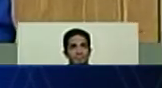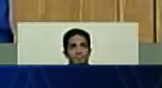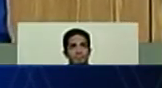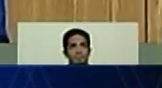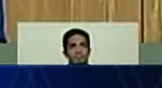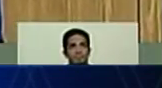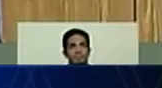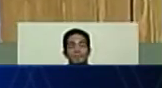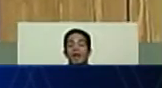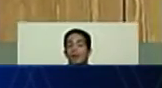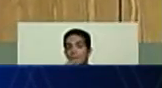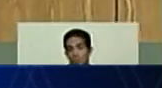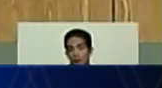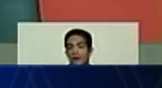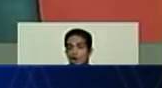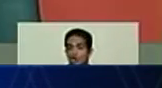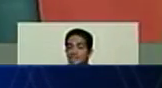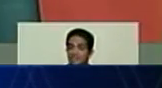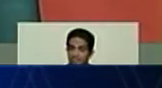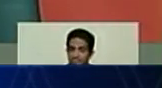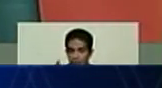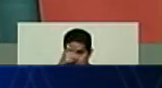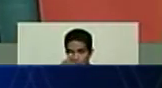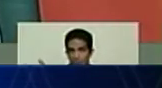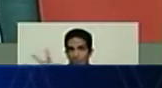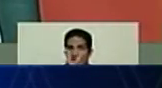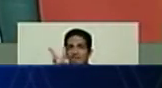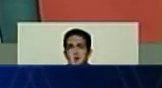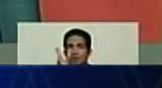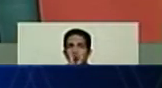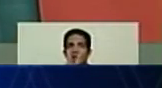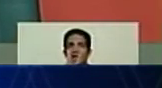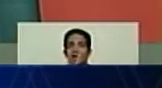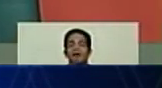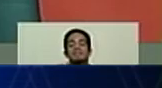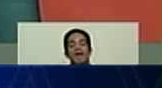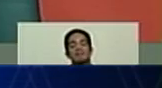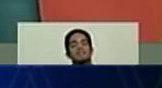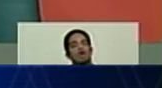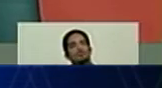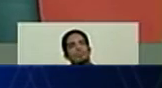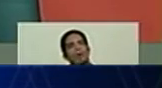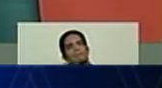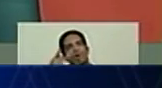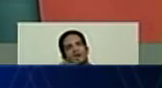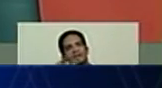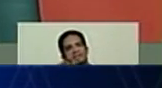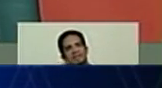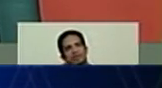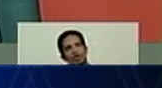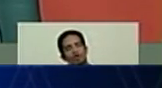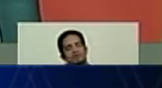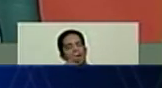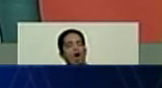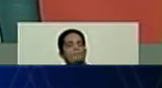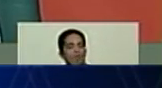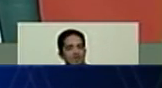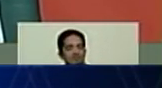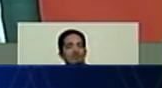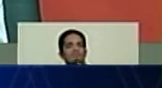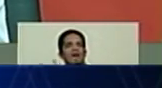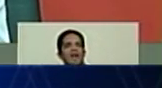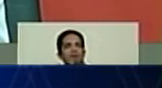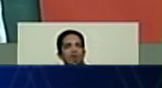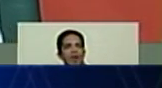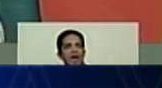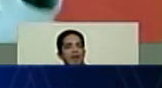Afortunadamente, la buena noticia para el pueblo de Venezuela es que estos políticos carroñas de la derecha venezolana no